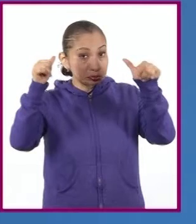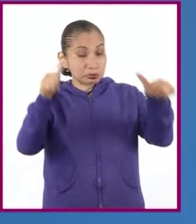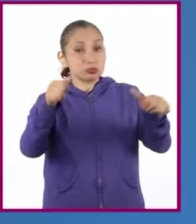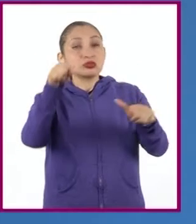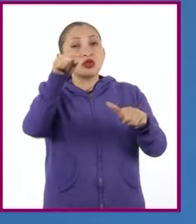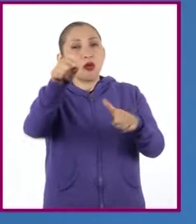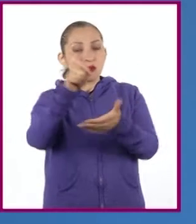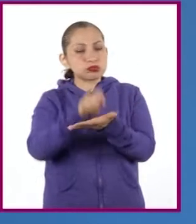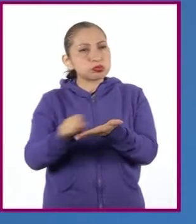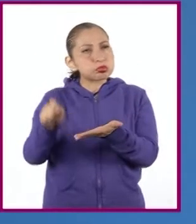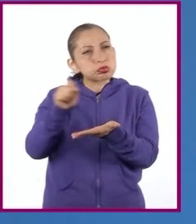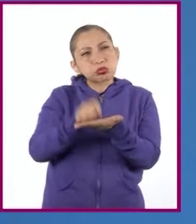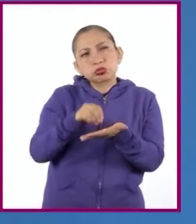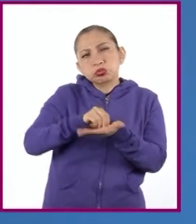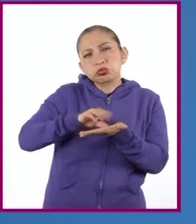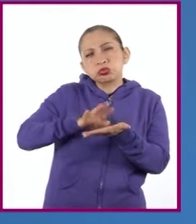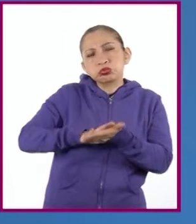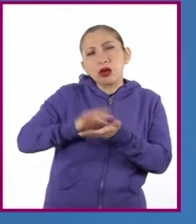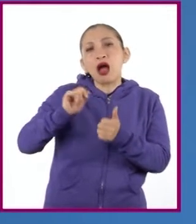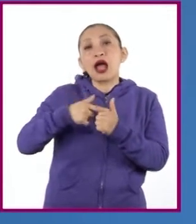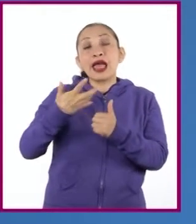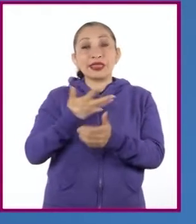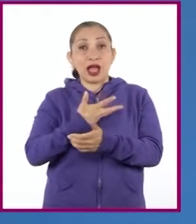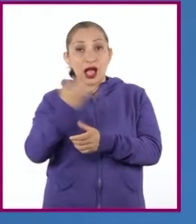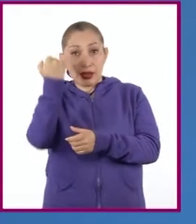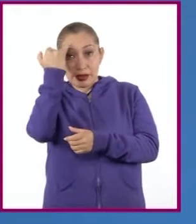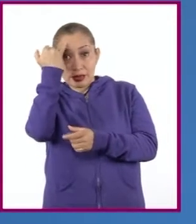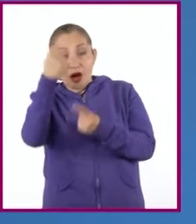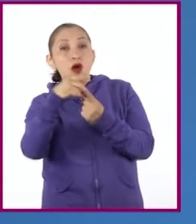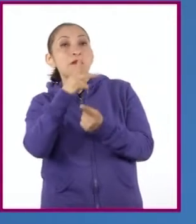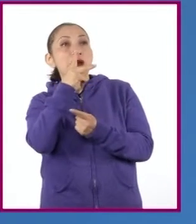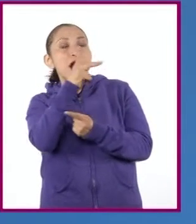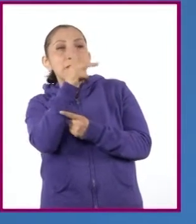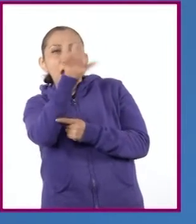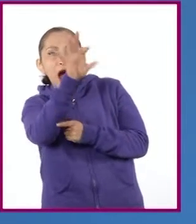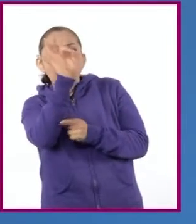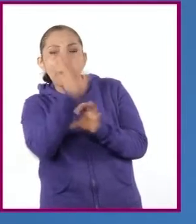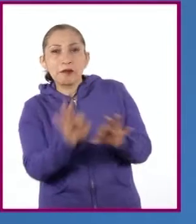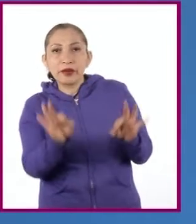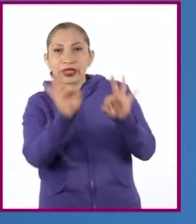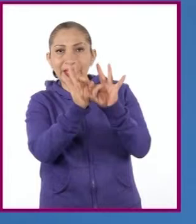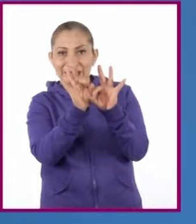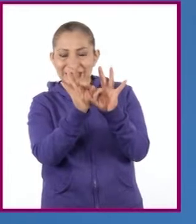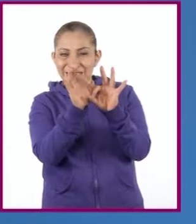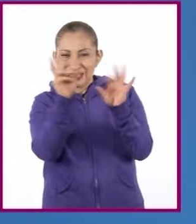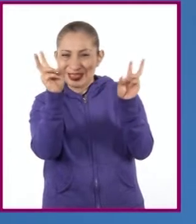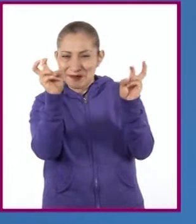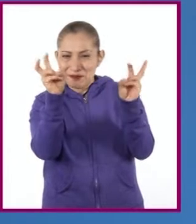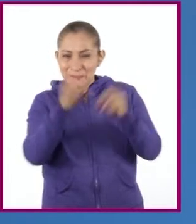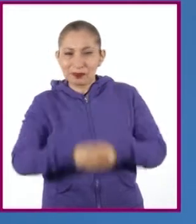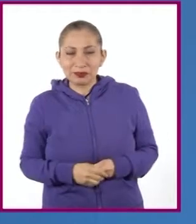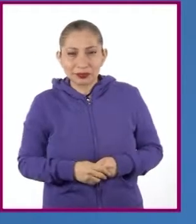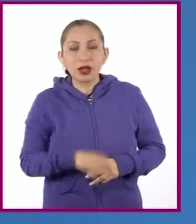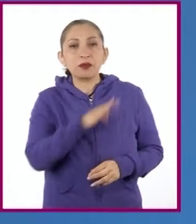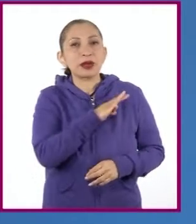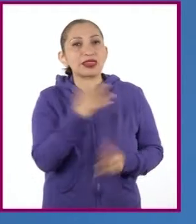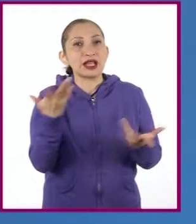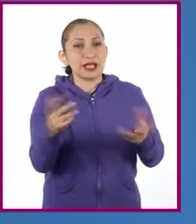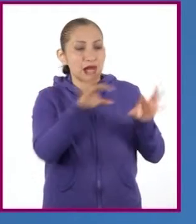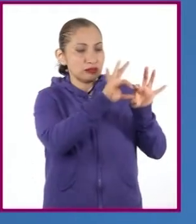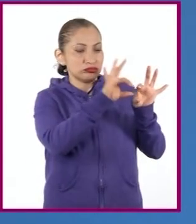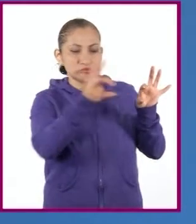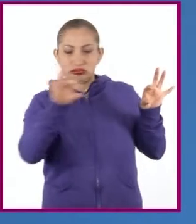Realicen anotaciones en su cuaderno que incluyan ideas o palabras clave del tema expuesto. Pueden realizar una línea